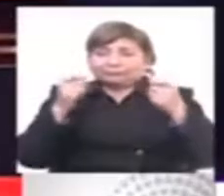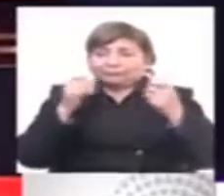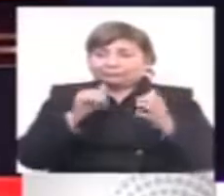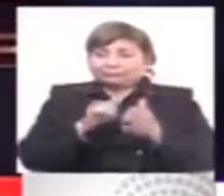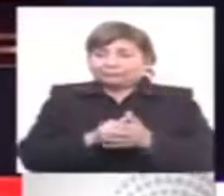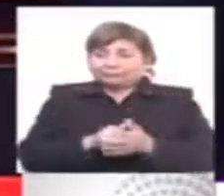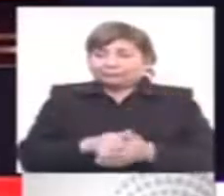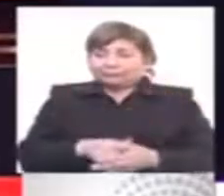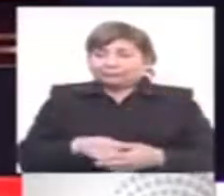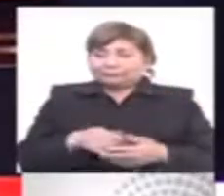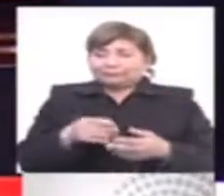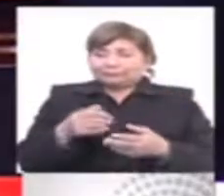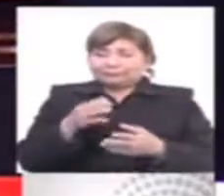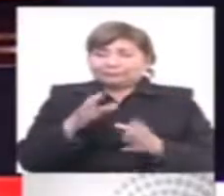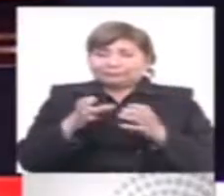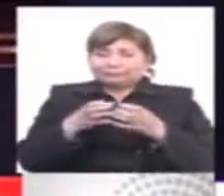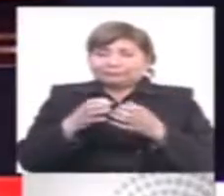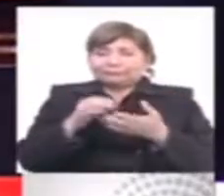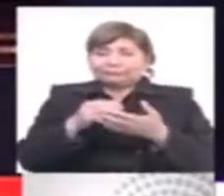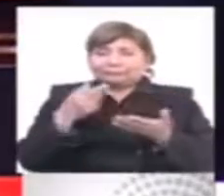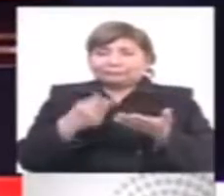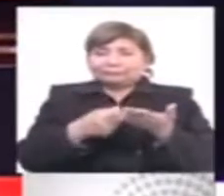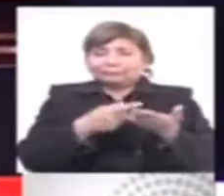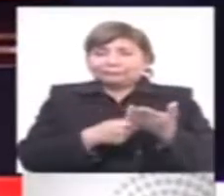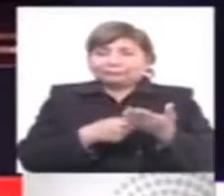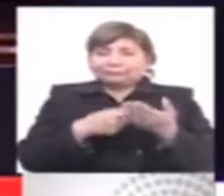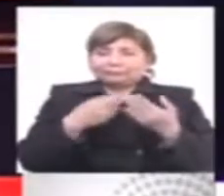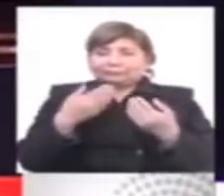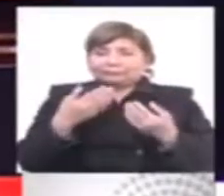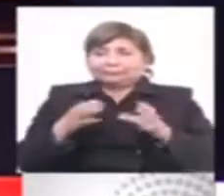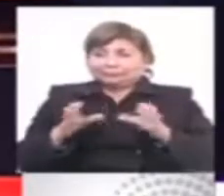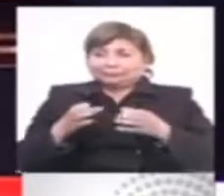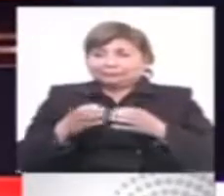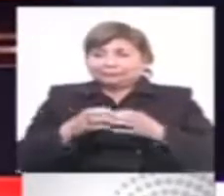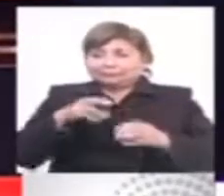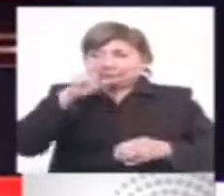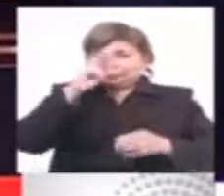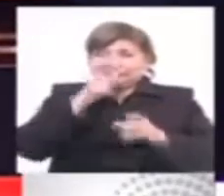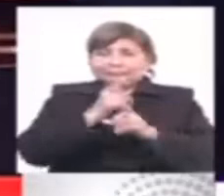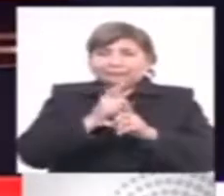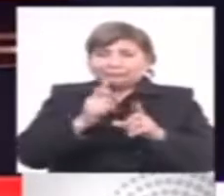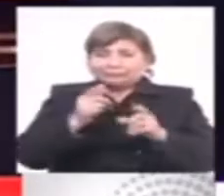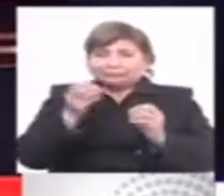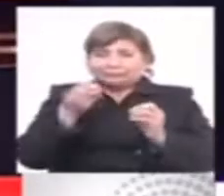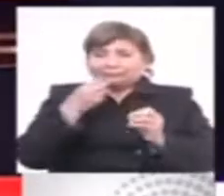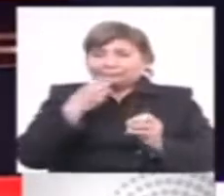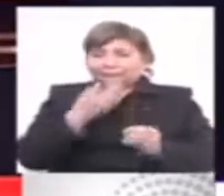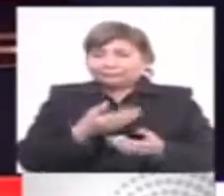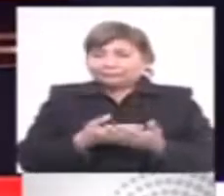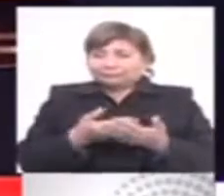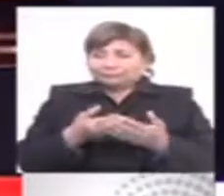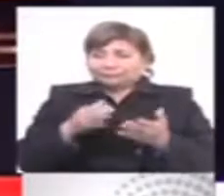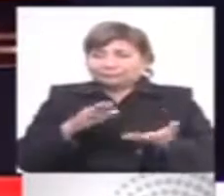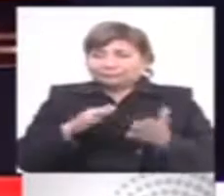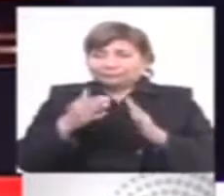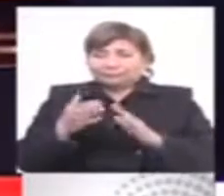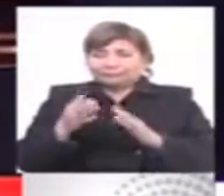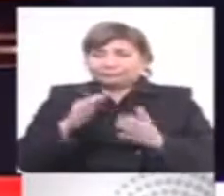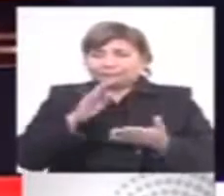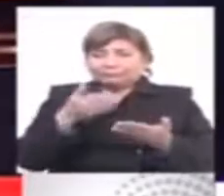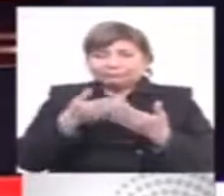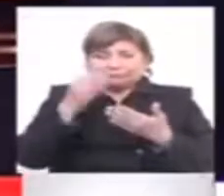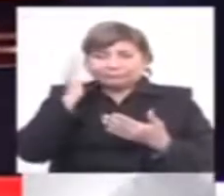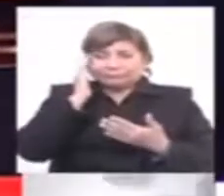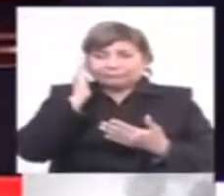la presentación del gabinete y el debate, fue por un pedido de la bancada de Perú Libre, porque se falleció, como sabemos